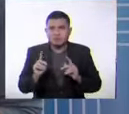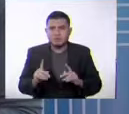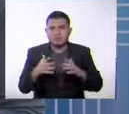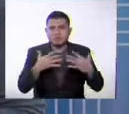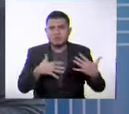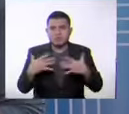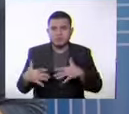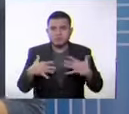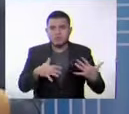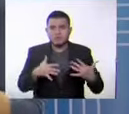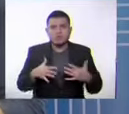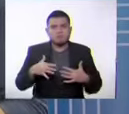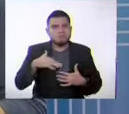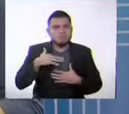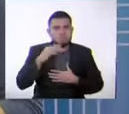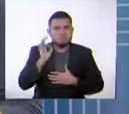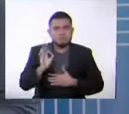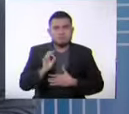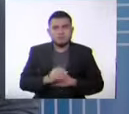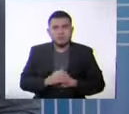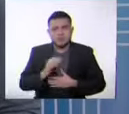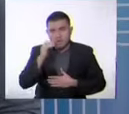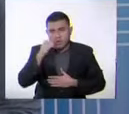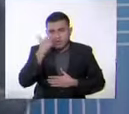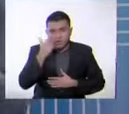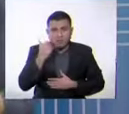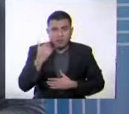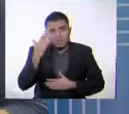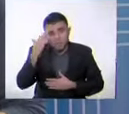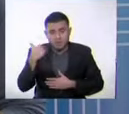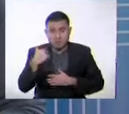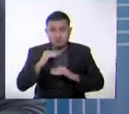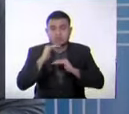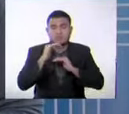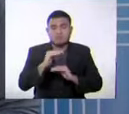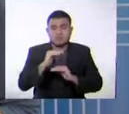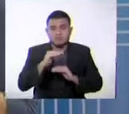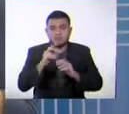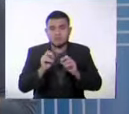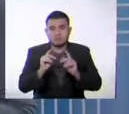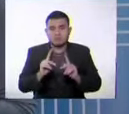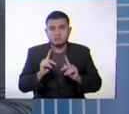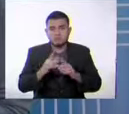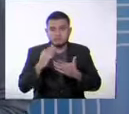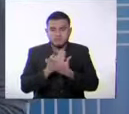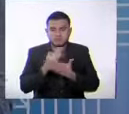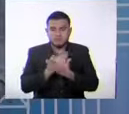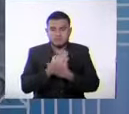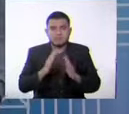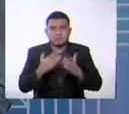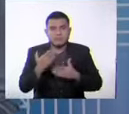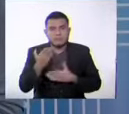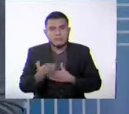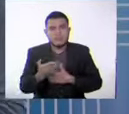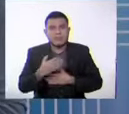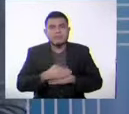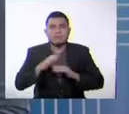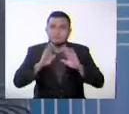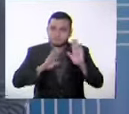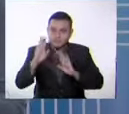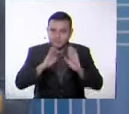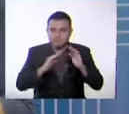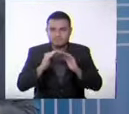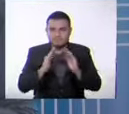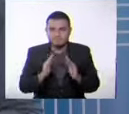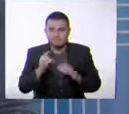de recrearse, y a las chicas se les limita esa oportunidad, incluso de estudiar, por dedicarle y ponerle actividades de casa, que